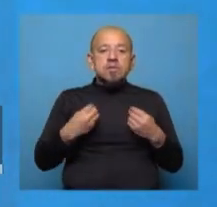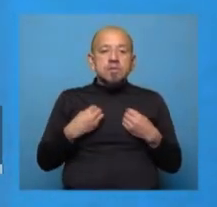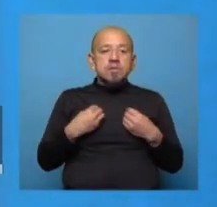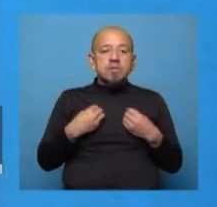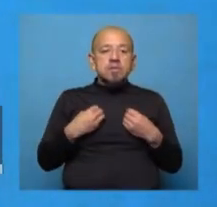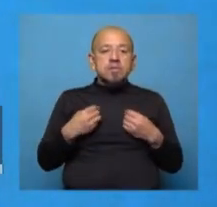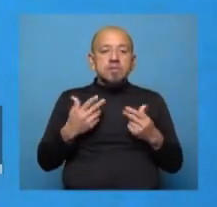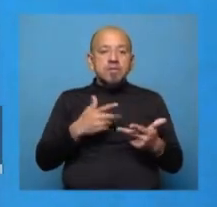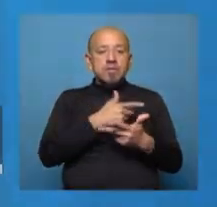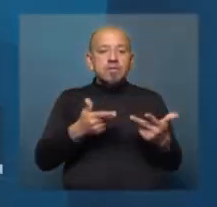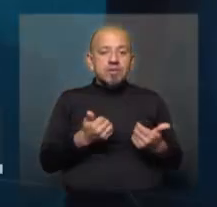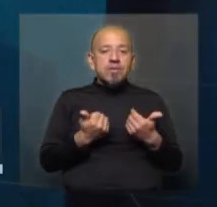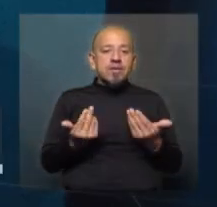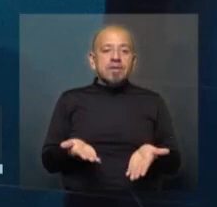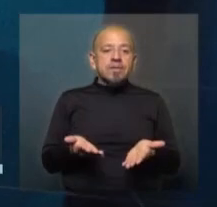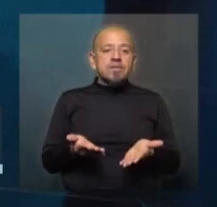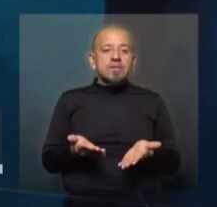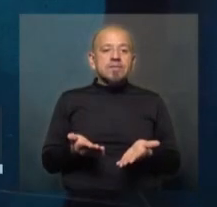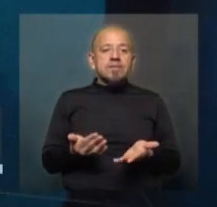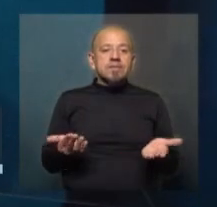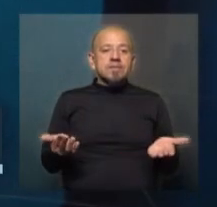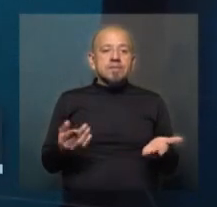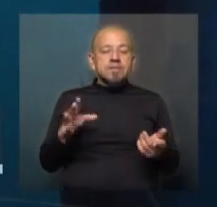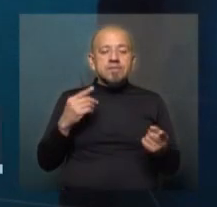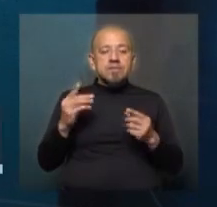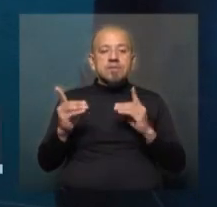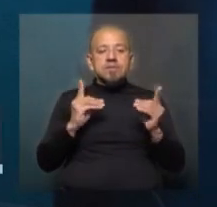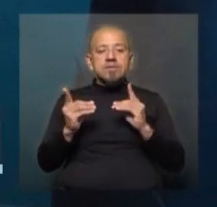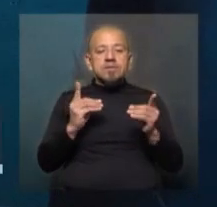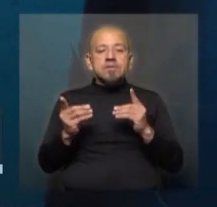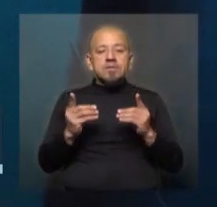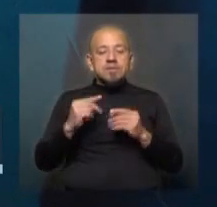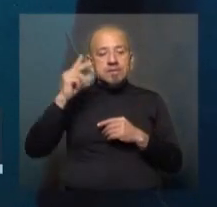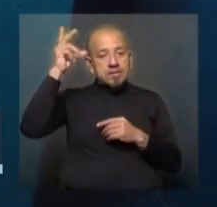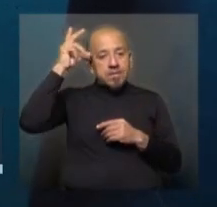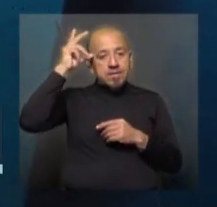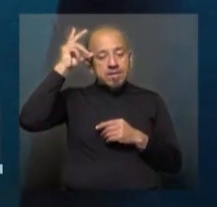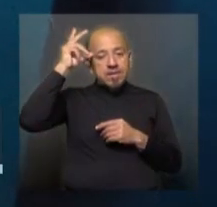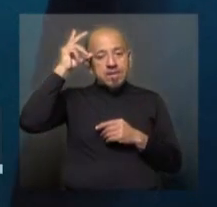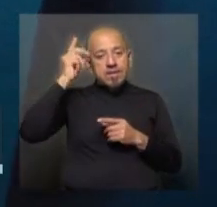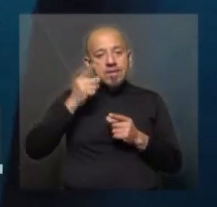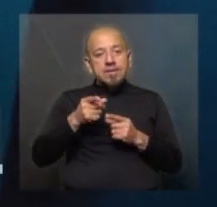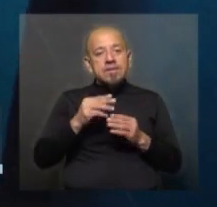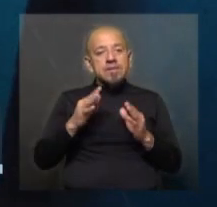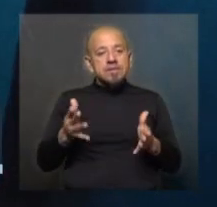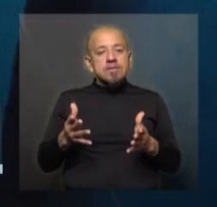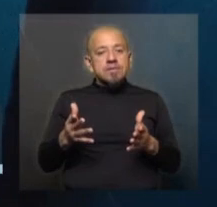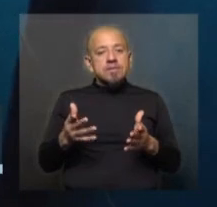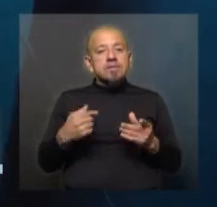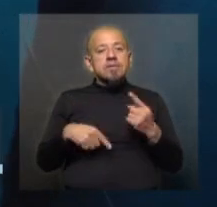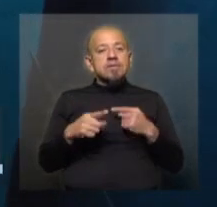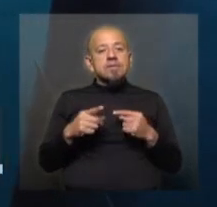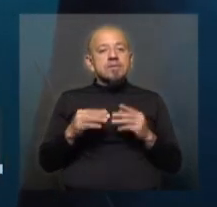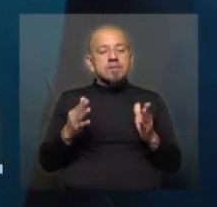los tres artículos regalos con los regalos escuchando el diálogo entonces estar con un entusiasmo con